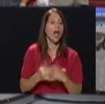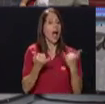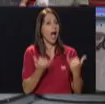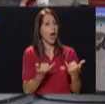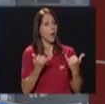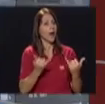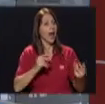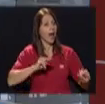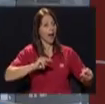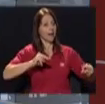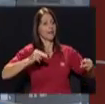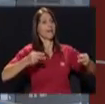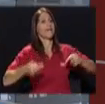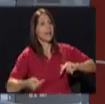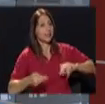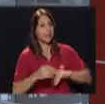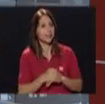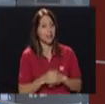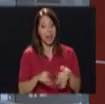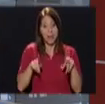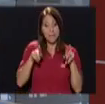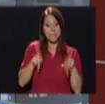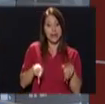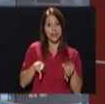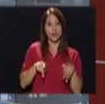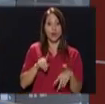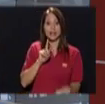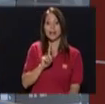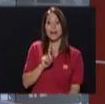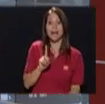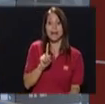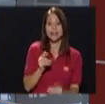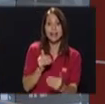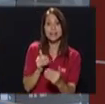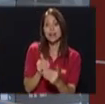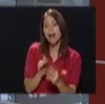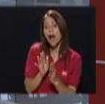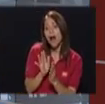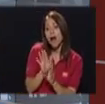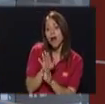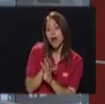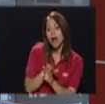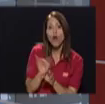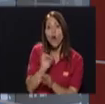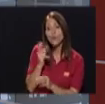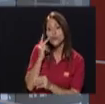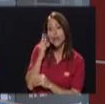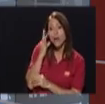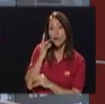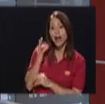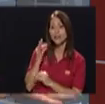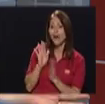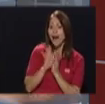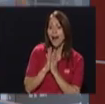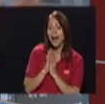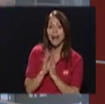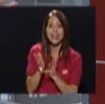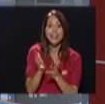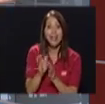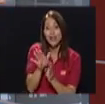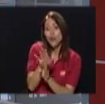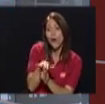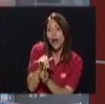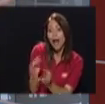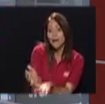Sí. Ahora, al revés, las personas se acercan, es como, no sé, es como si vieran un gato, o sea, la gente se acerca,